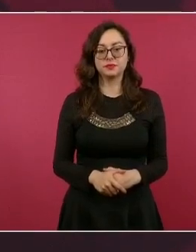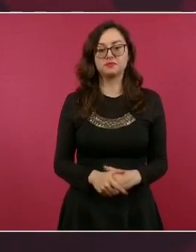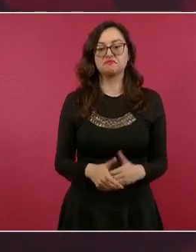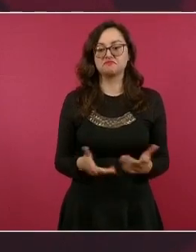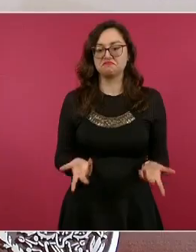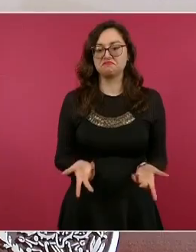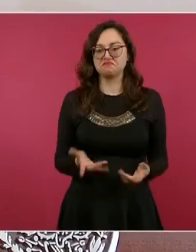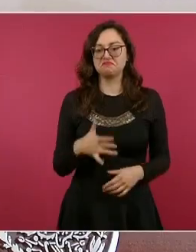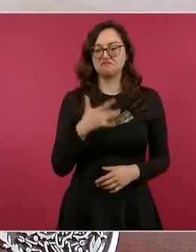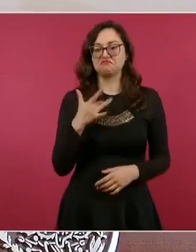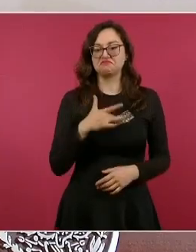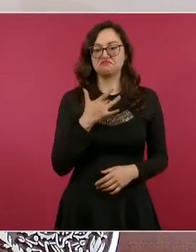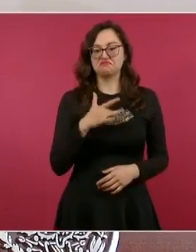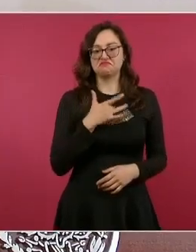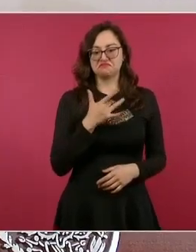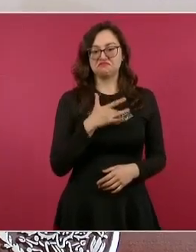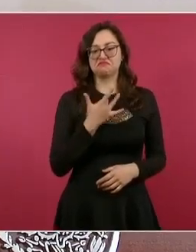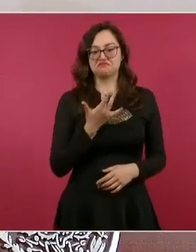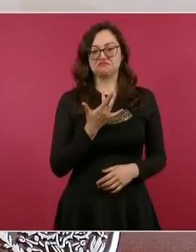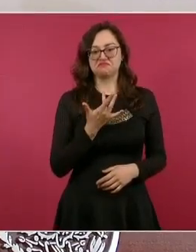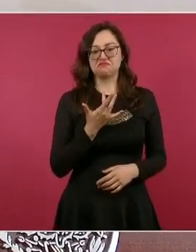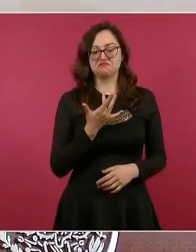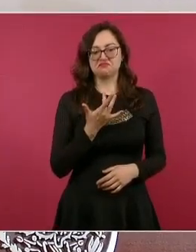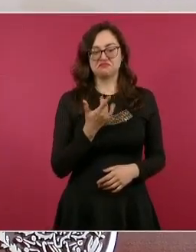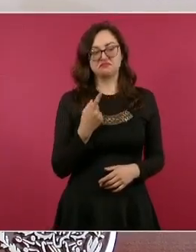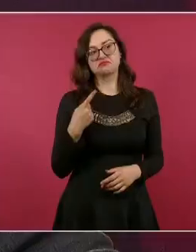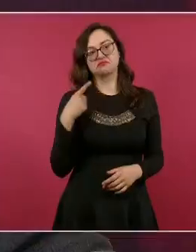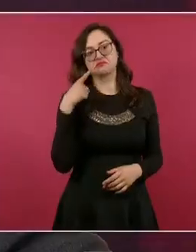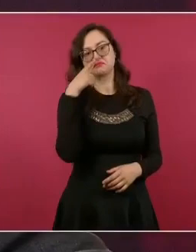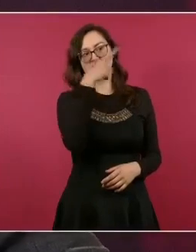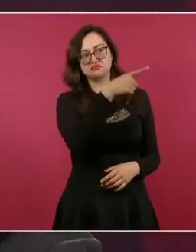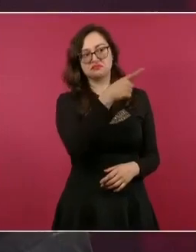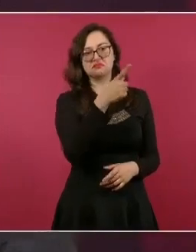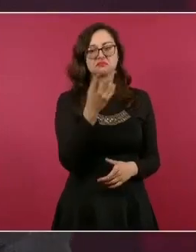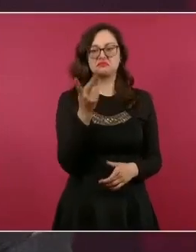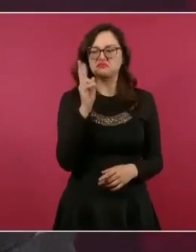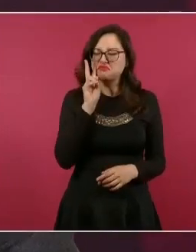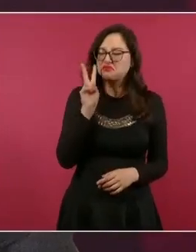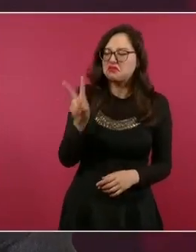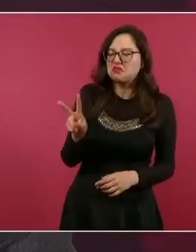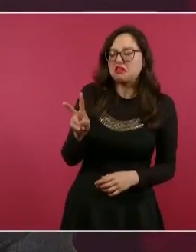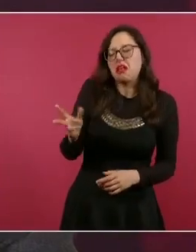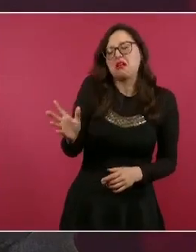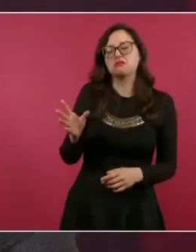seguramente en Estados Unidos hay otros criterios